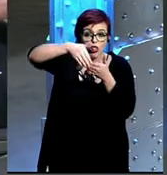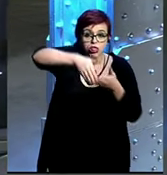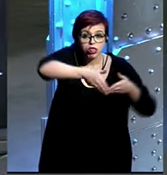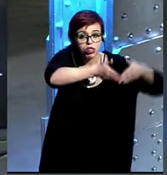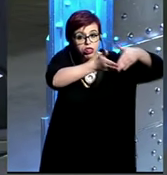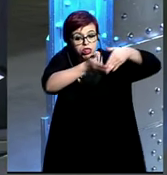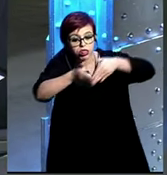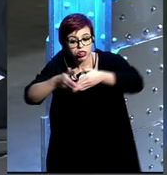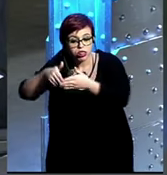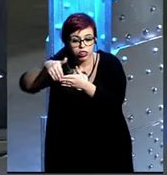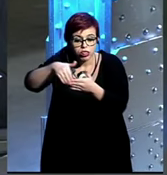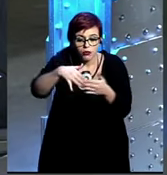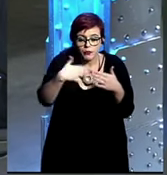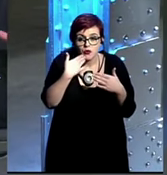haces.